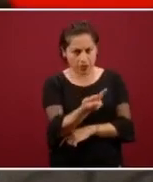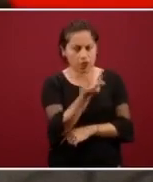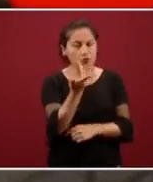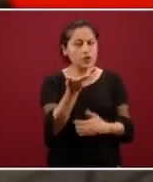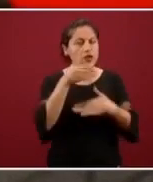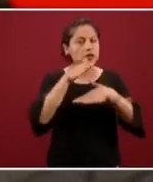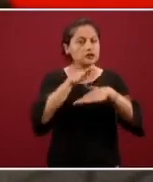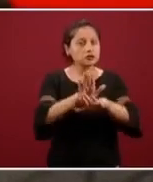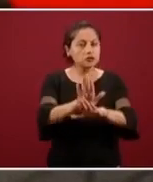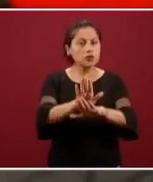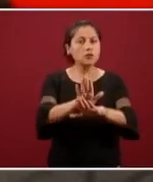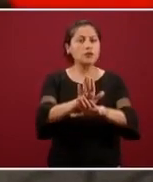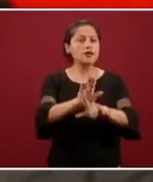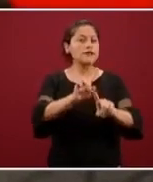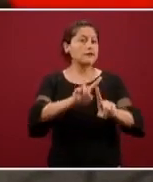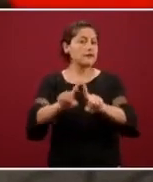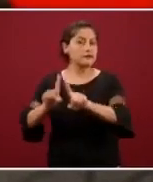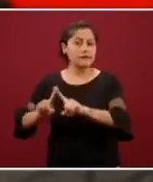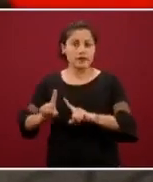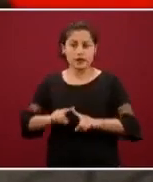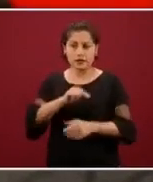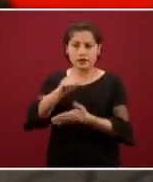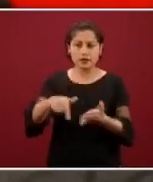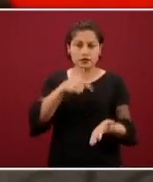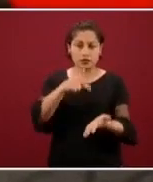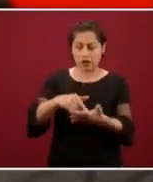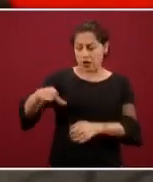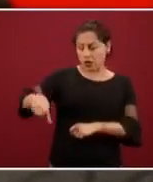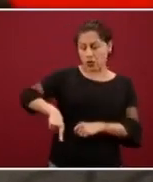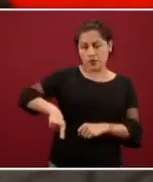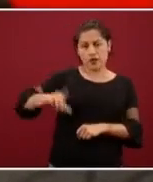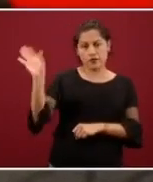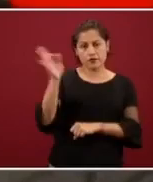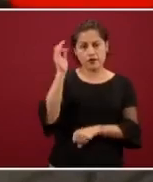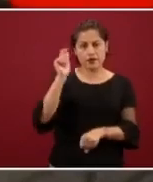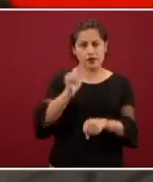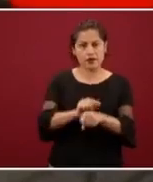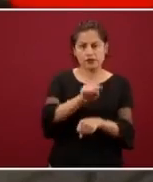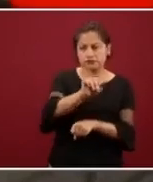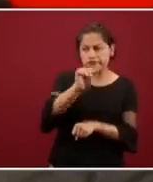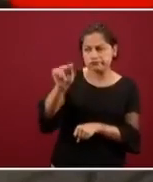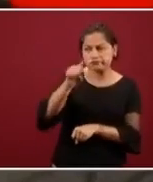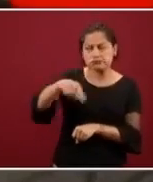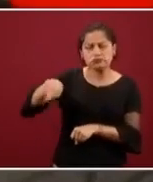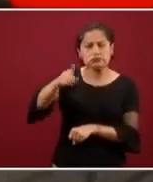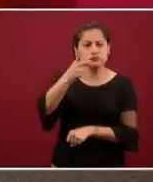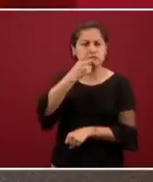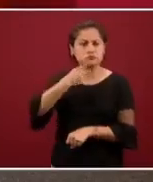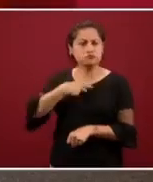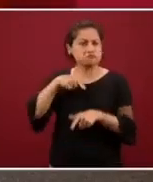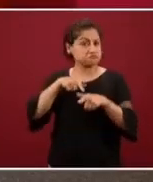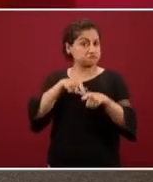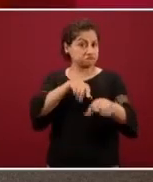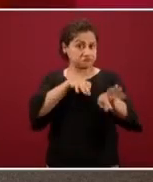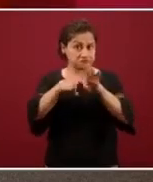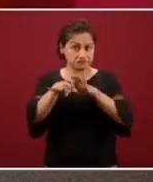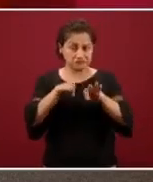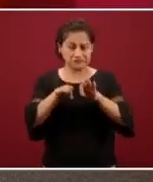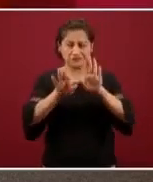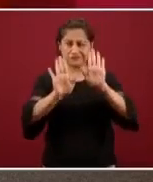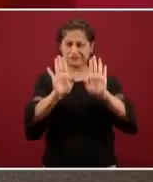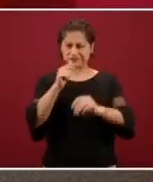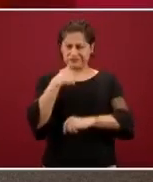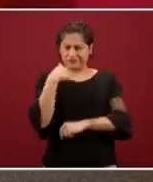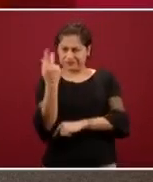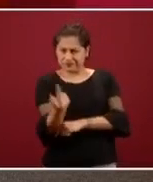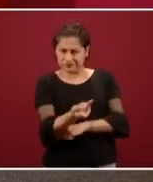federal, veo que van a seguir trabajando, me dicen ellos que van a seguir trabajando. ¿Hay alguna indicación o medida